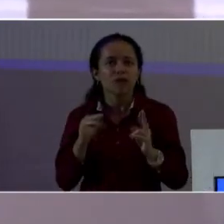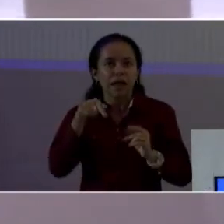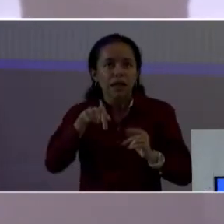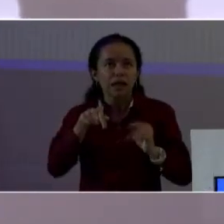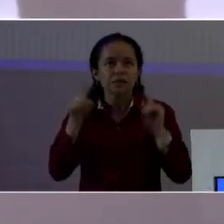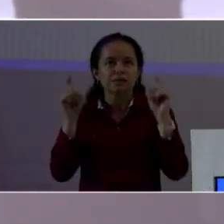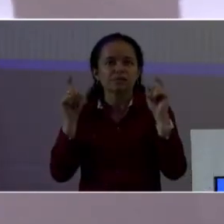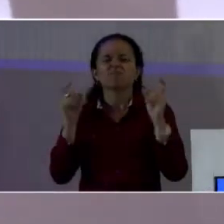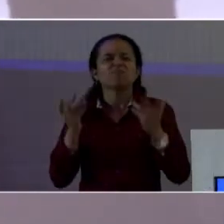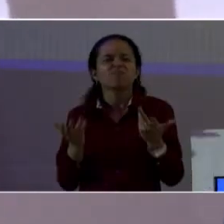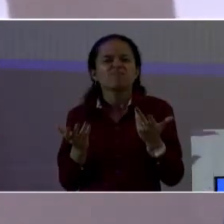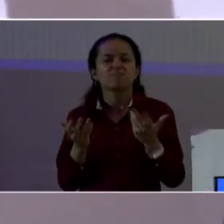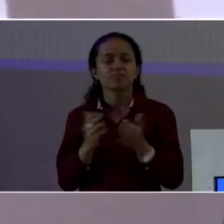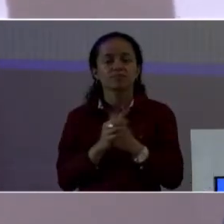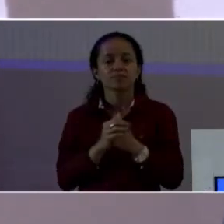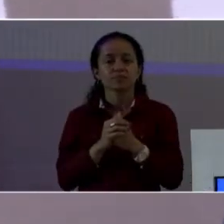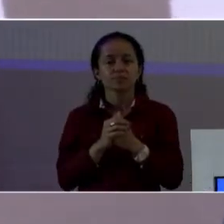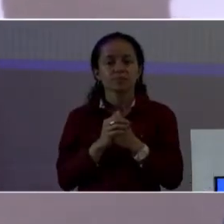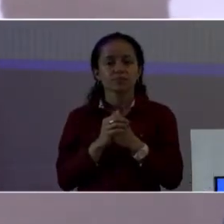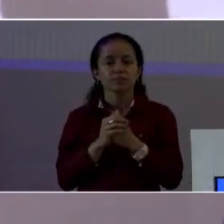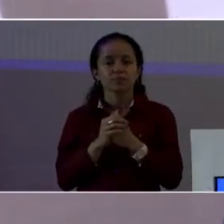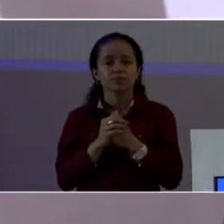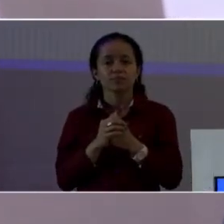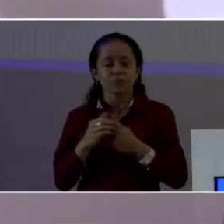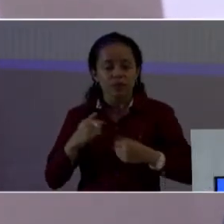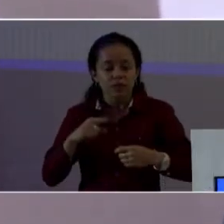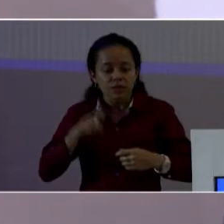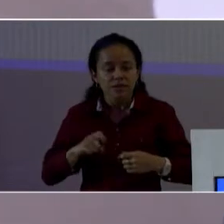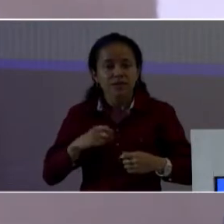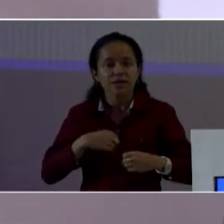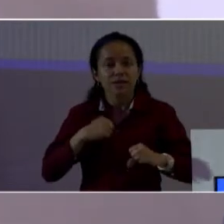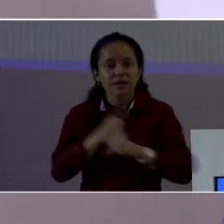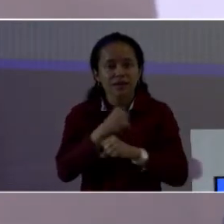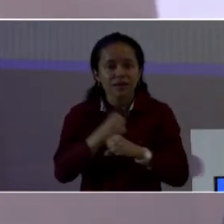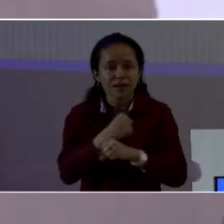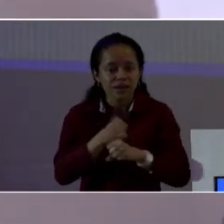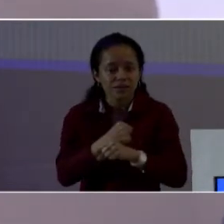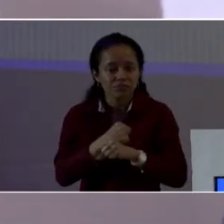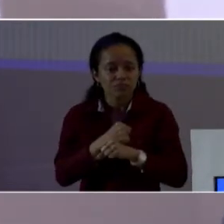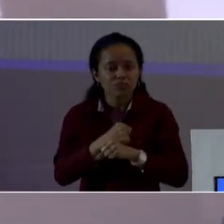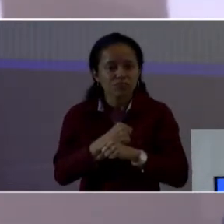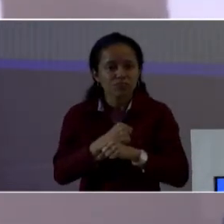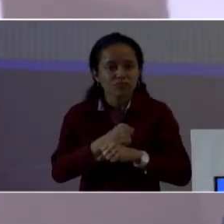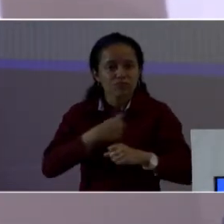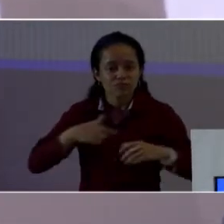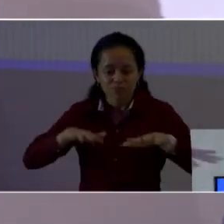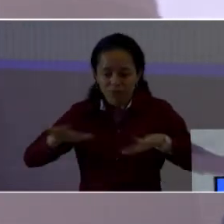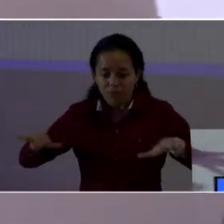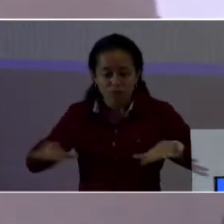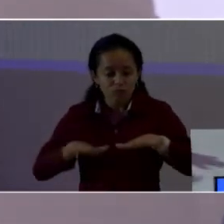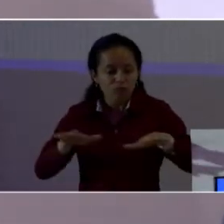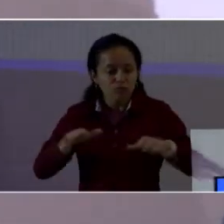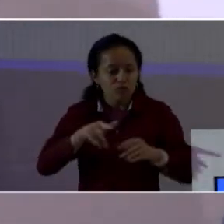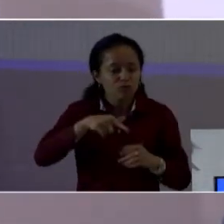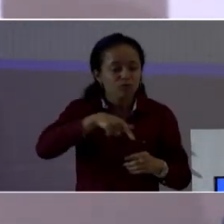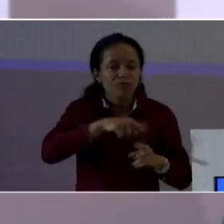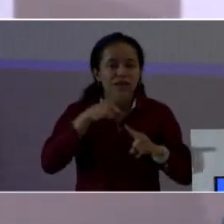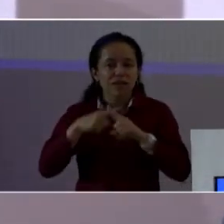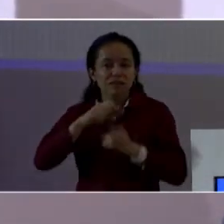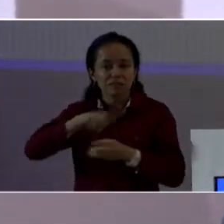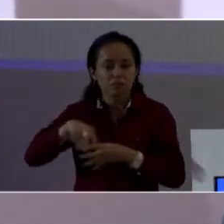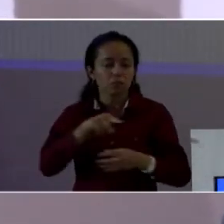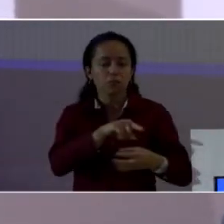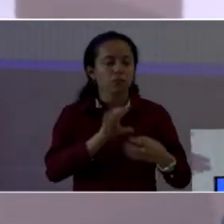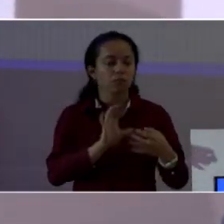tema es que si no trabajamos y abordamos los entornos donde llegan los excombatientes, la reincorporación o la